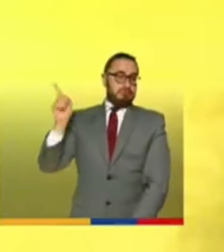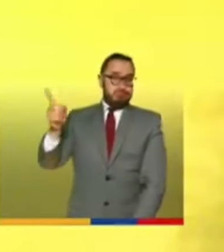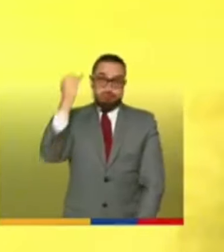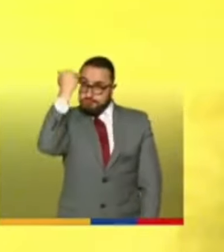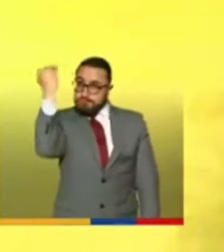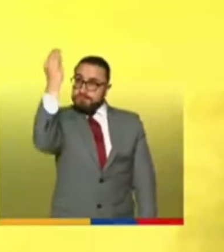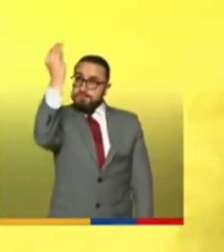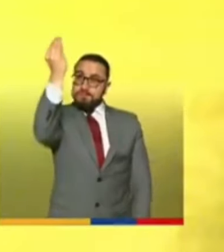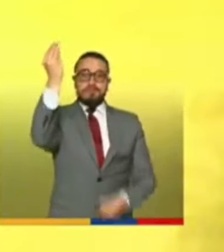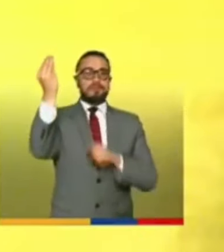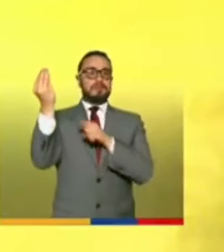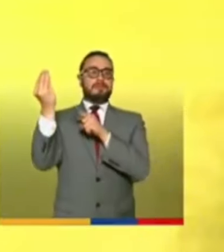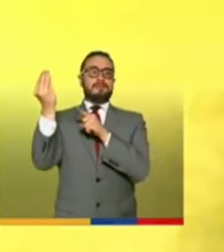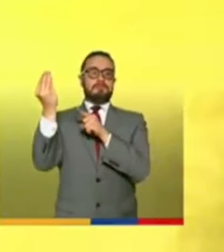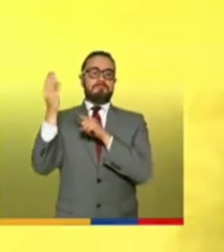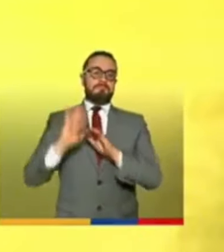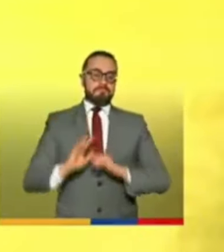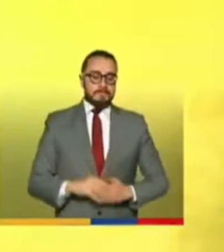lo cual